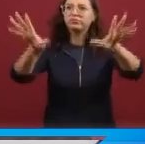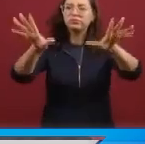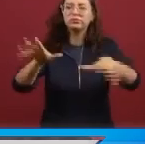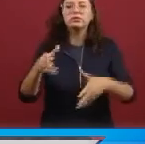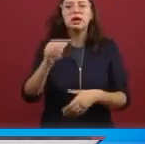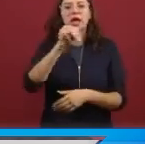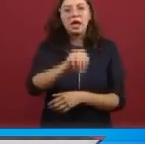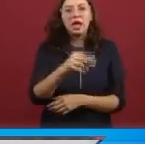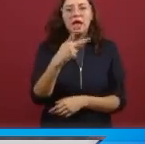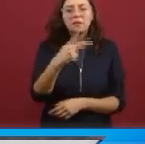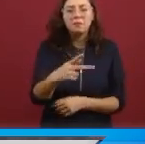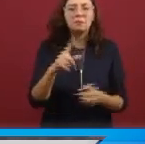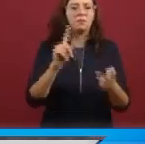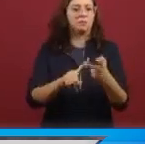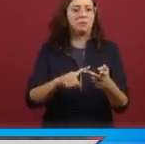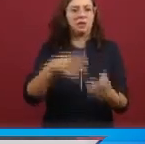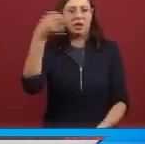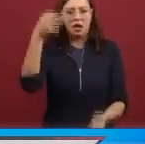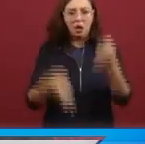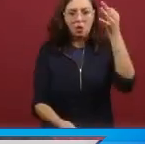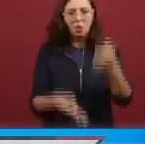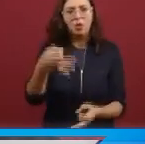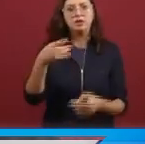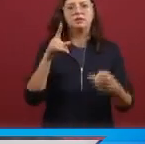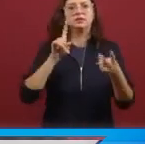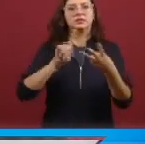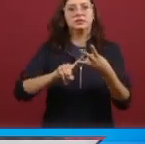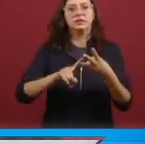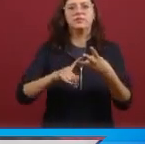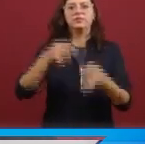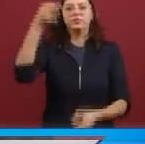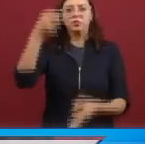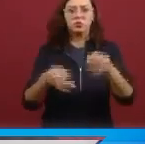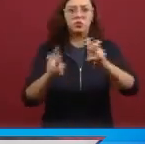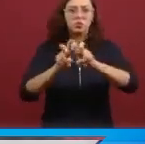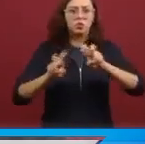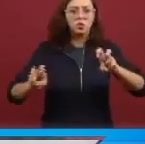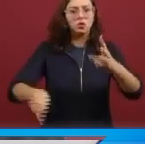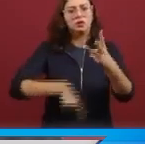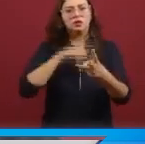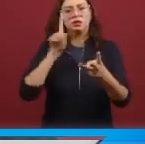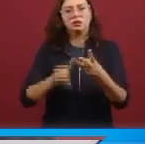públicos, jueces, magistrados, ministros.